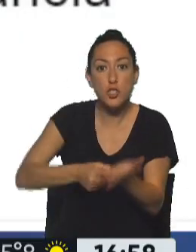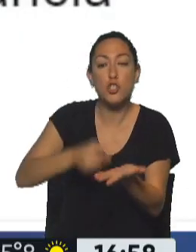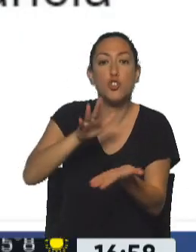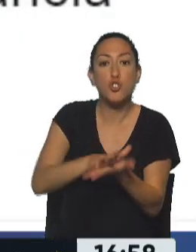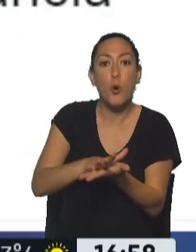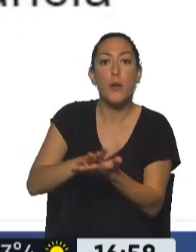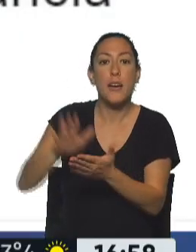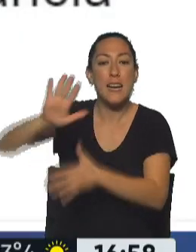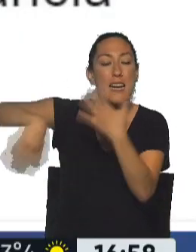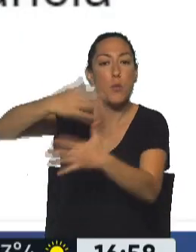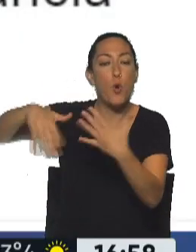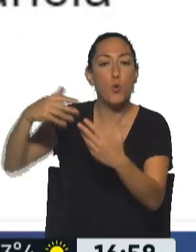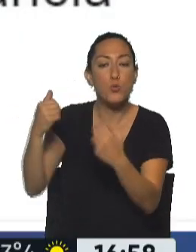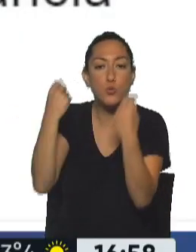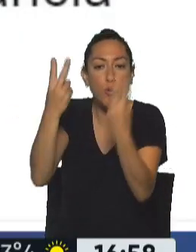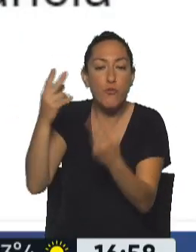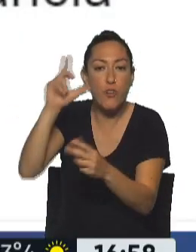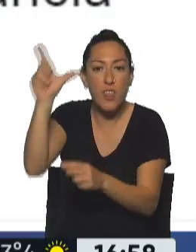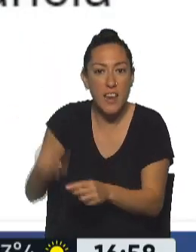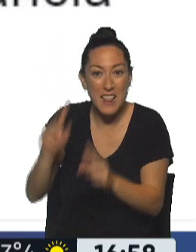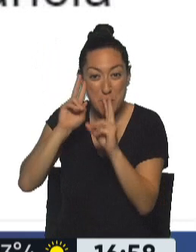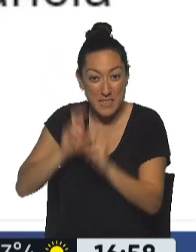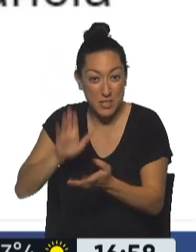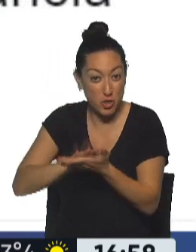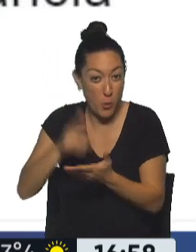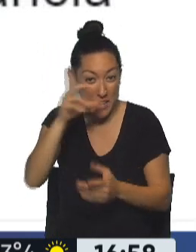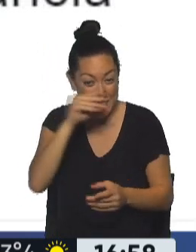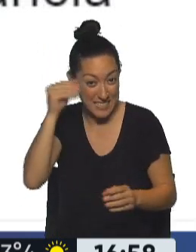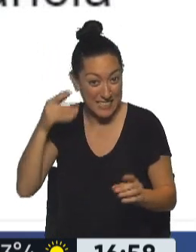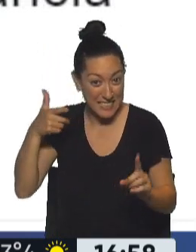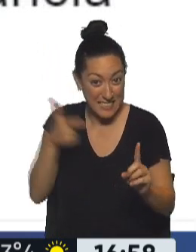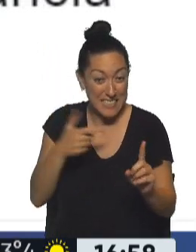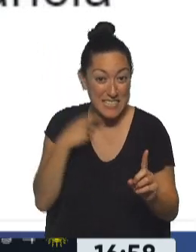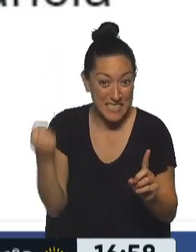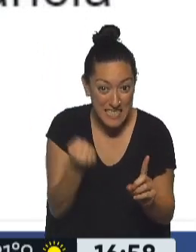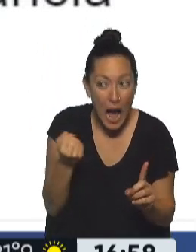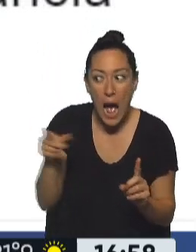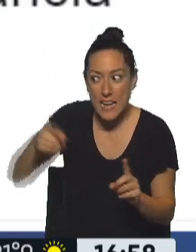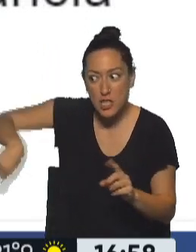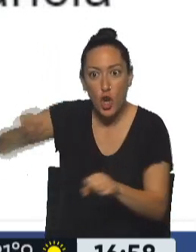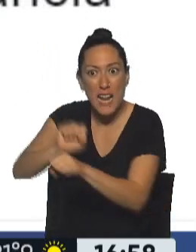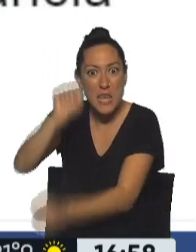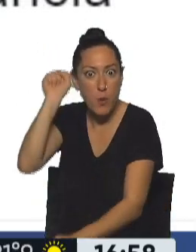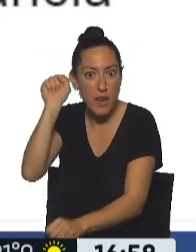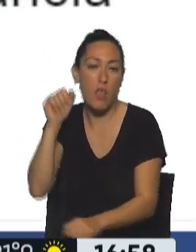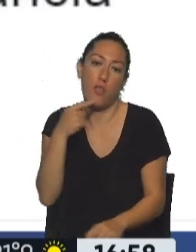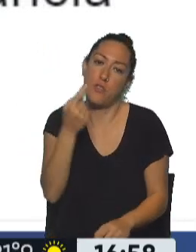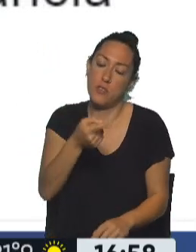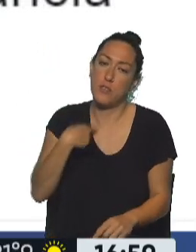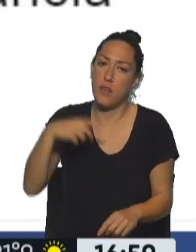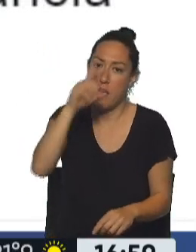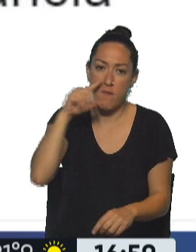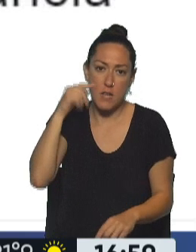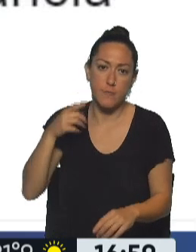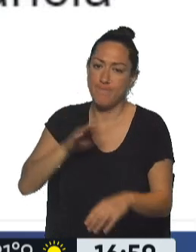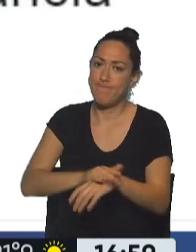integrantes de Revolución Federal quienes estaban siendo investigados por el ataque a Cristina Fernández. El presidente señala una vez más la Sala 1 de la Cámara Federal de Comodoro